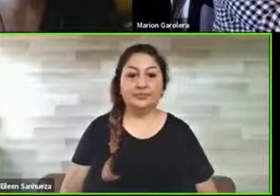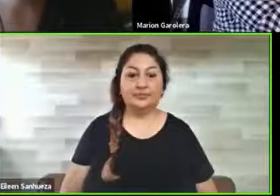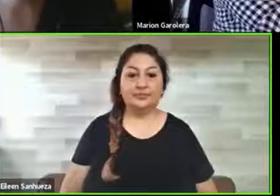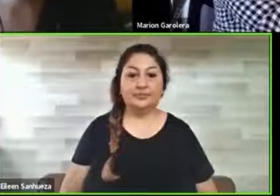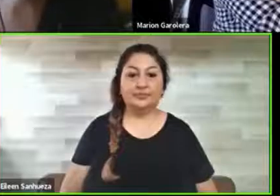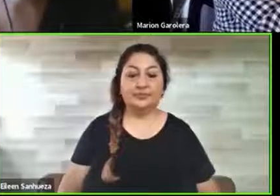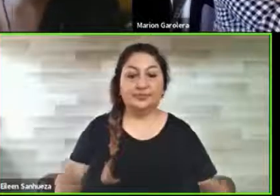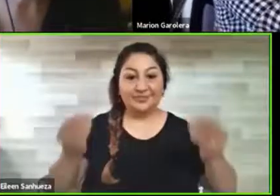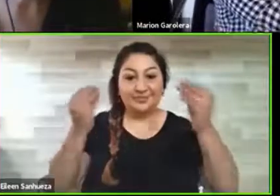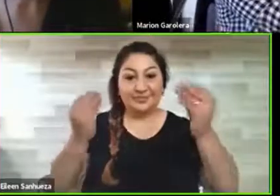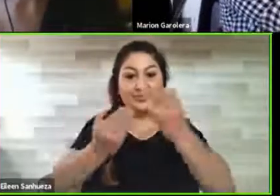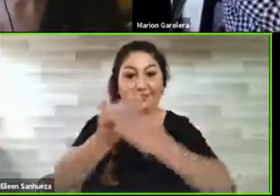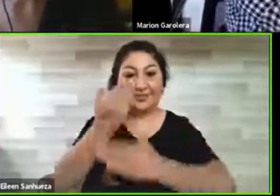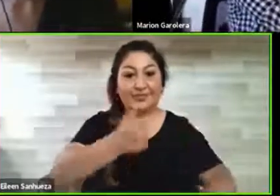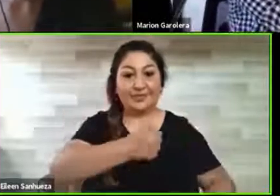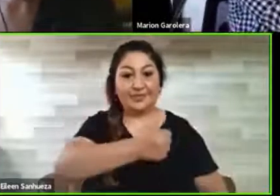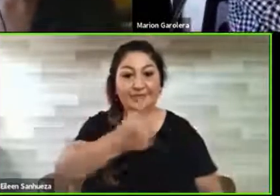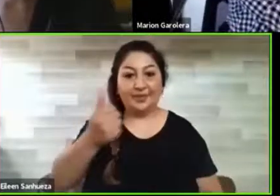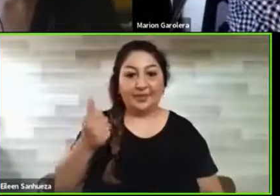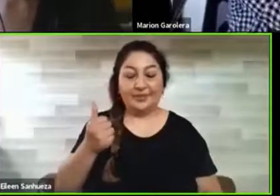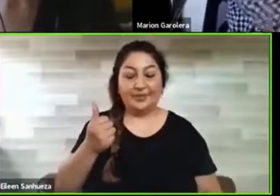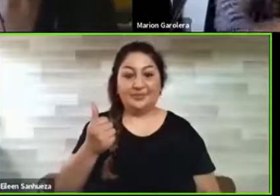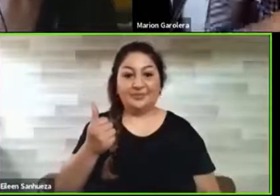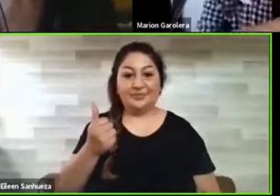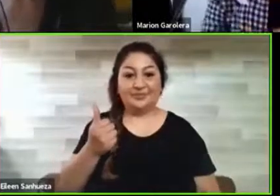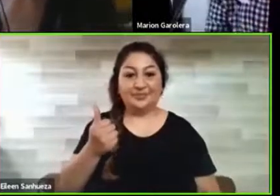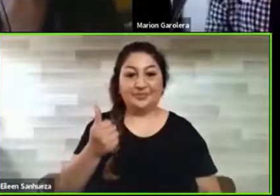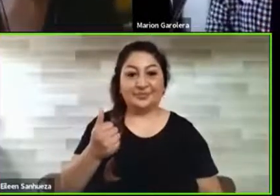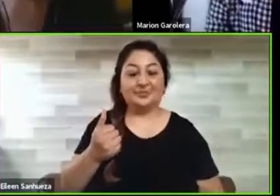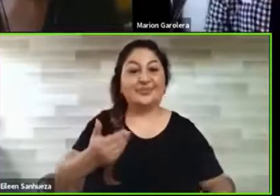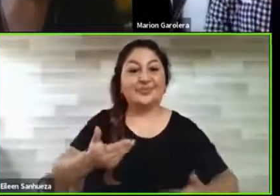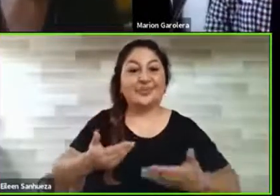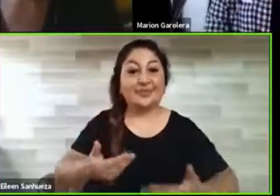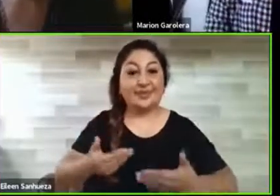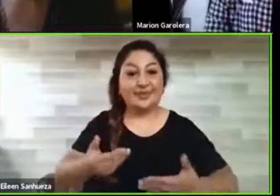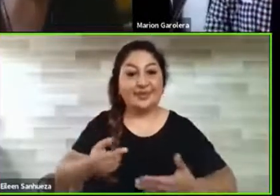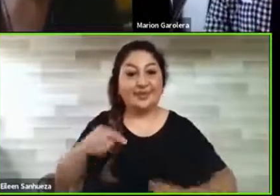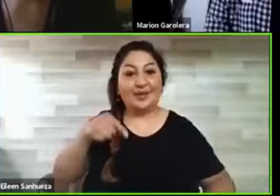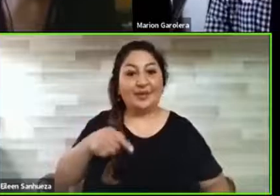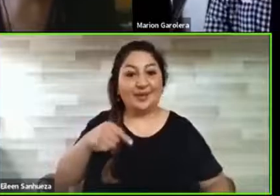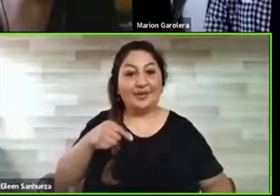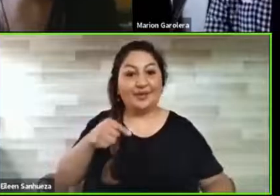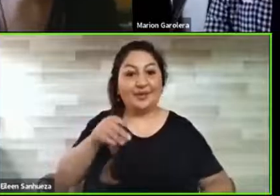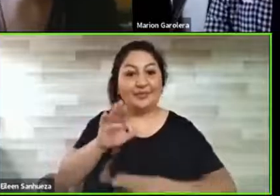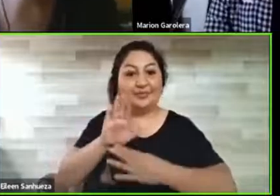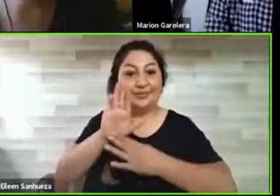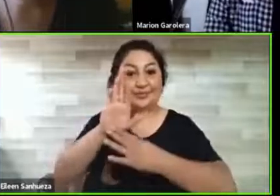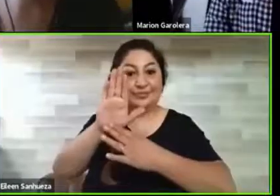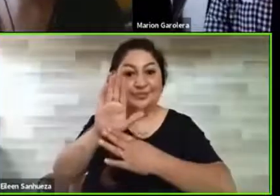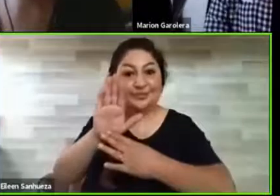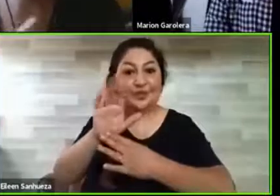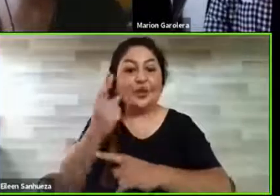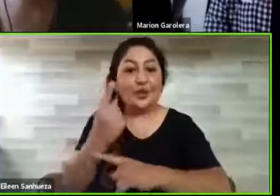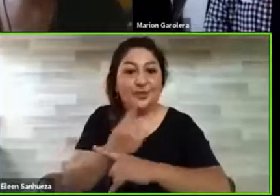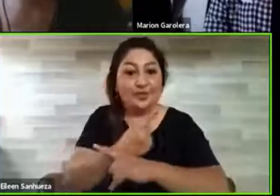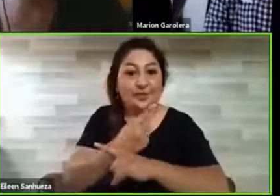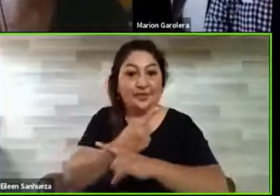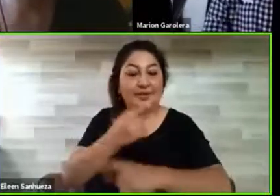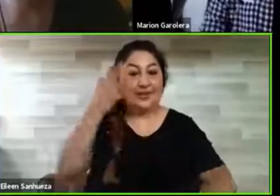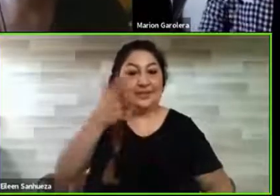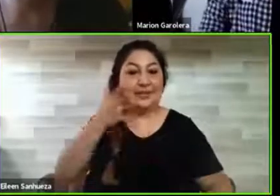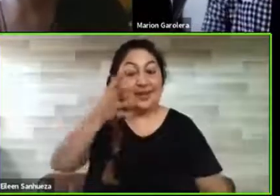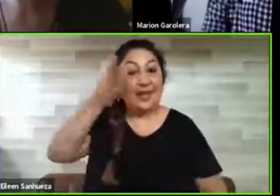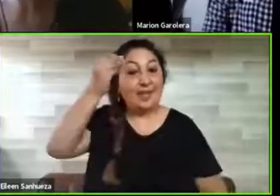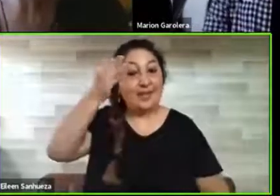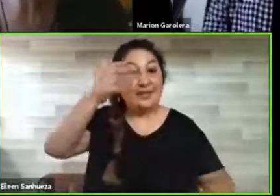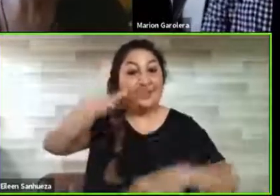Buenos días a todos. Estamos retransmitiendo de nuevo ahora con la charla Aprende Matemáticas jugando